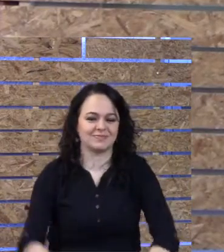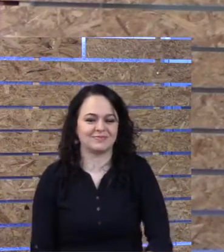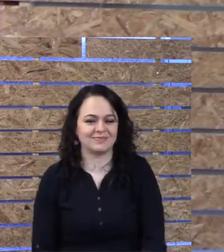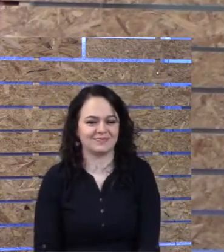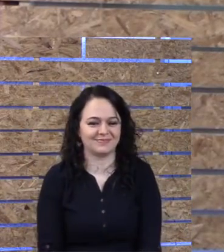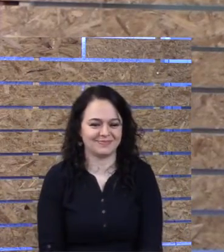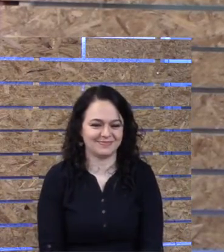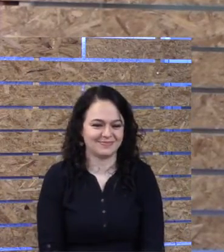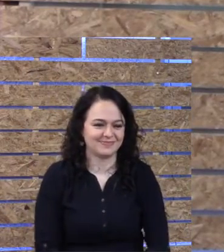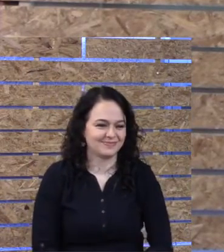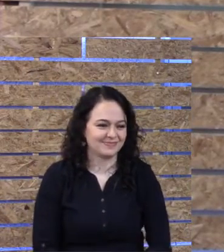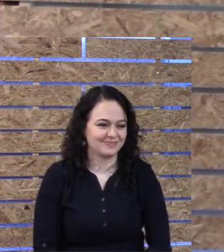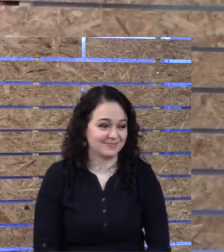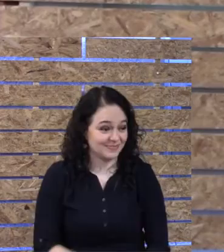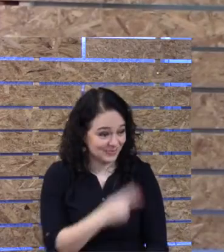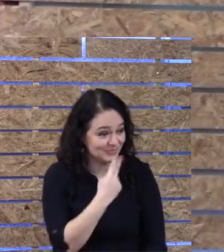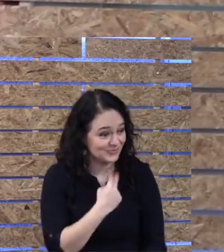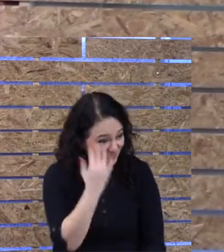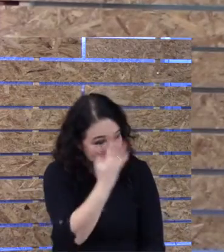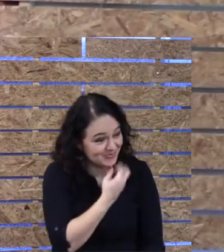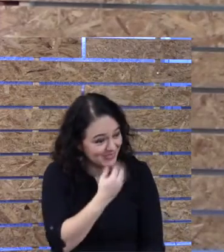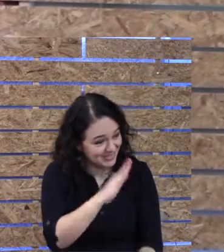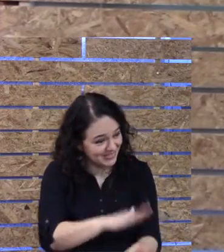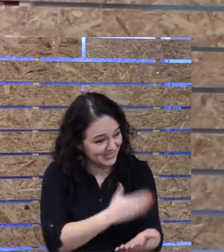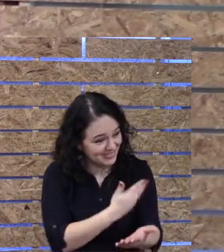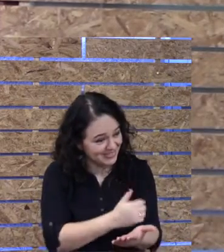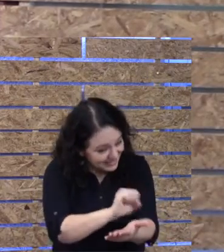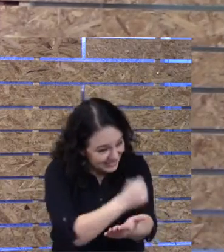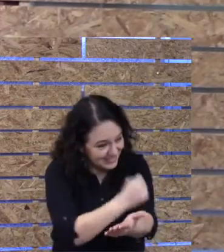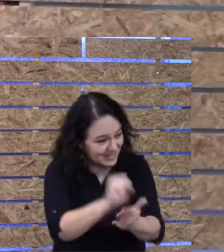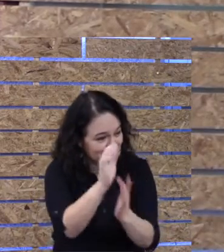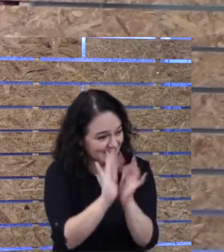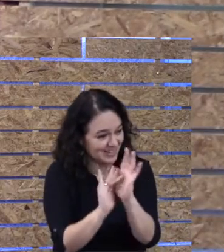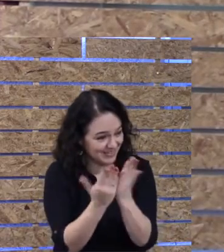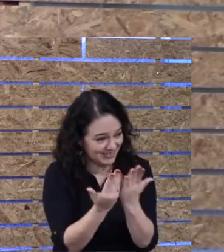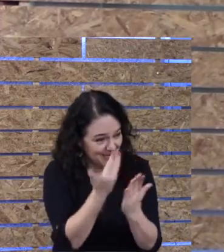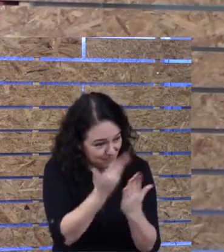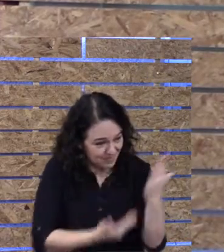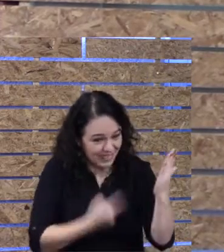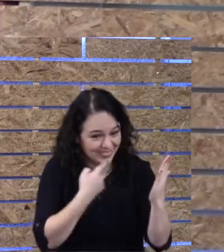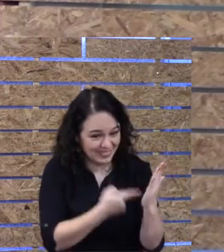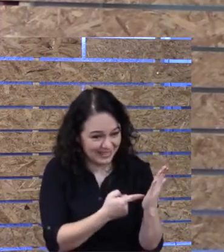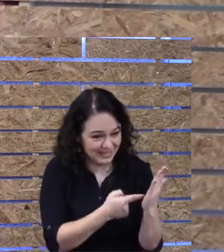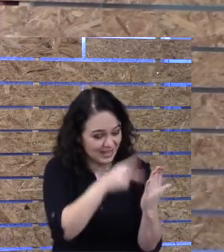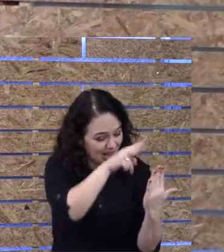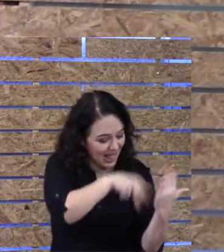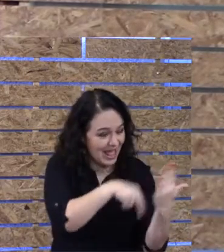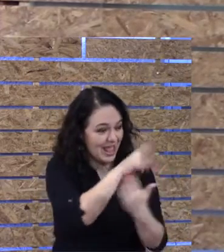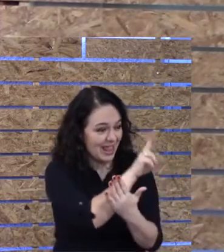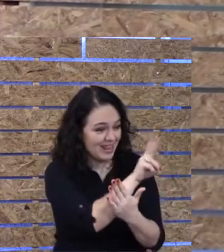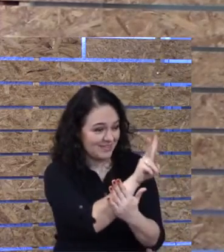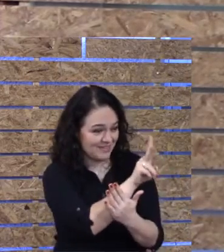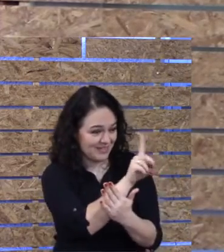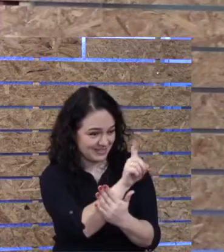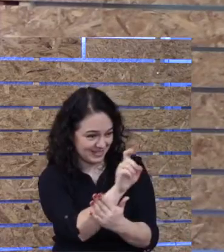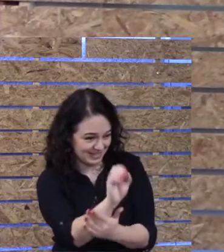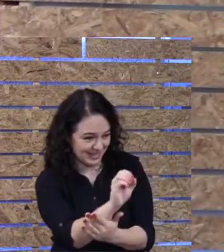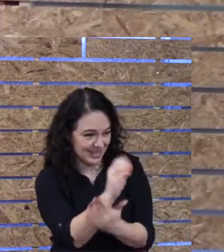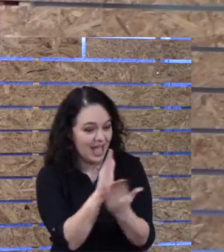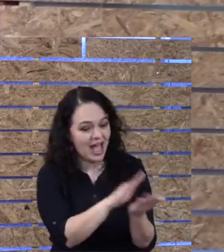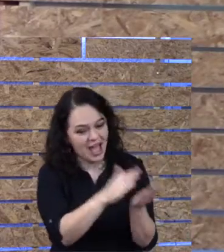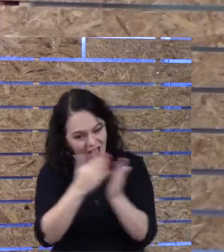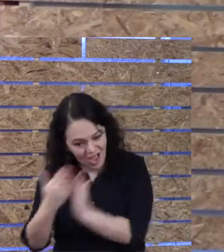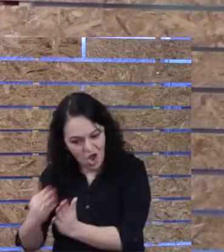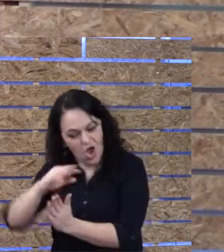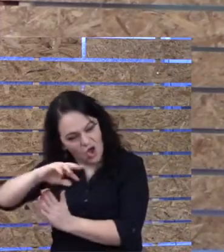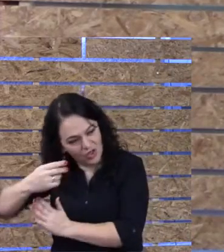Qué dulces son esas palabras, ¿verdad? Pero ahora leamos en la versión Nueva Internacional.